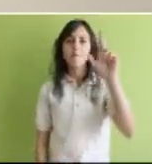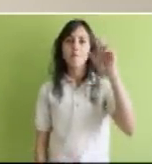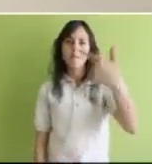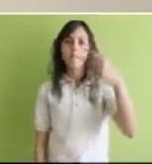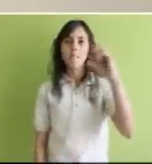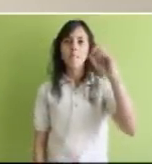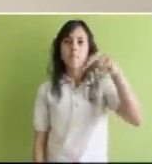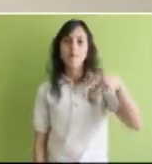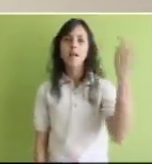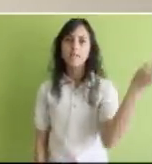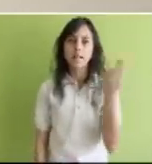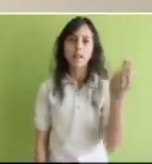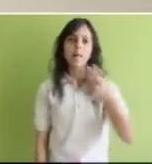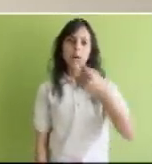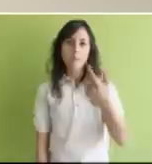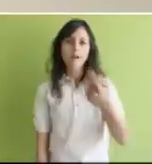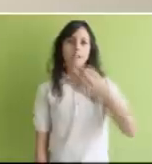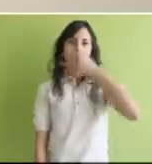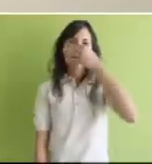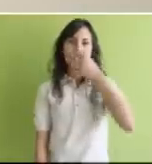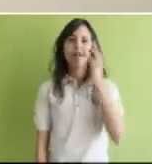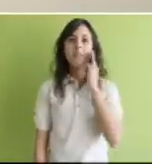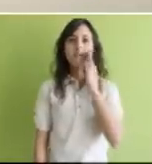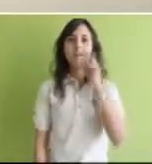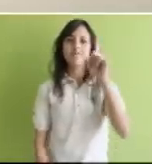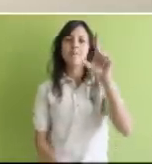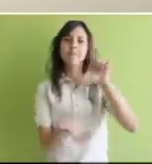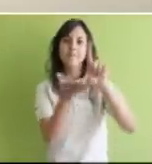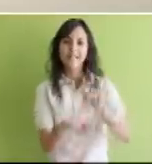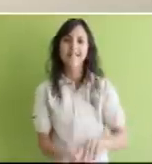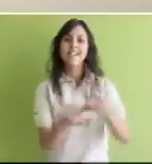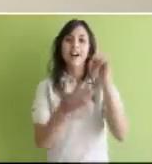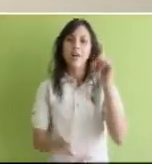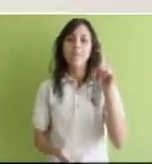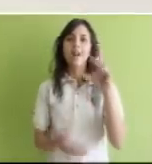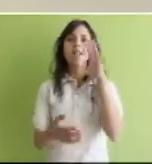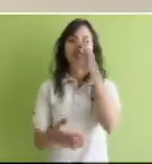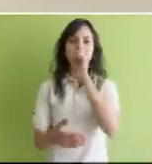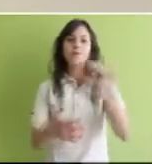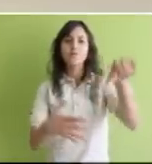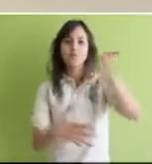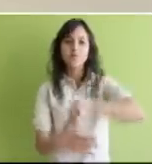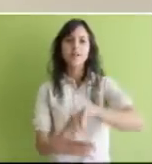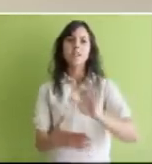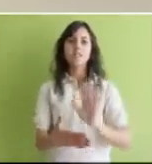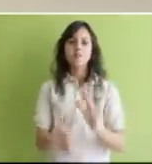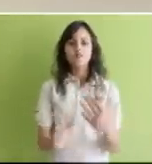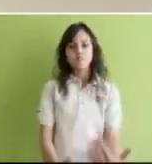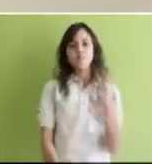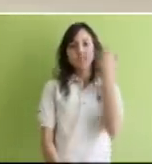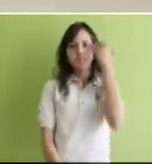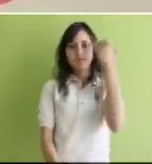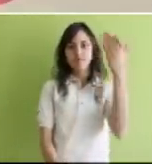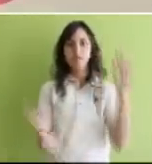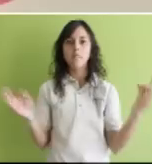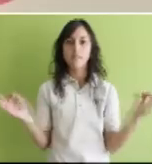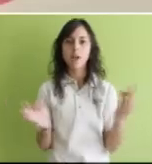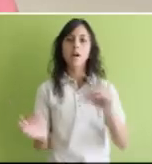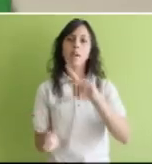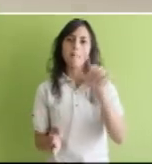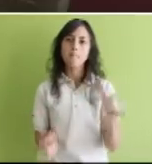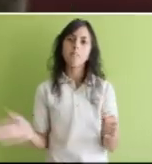se llaman pulgones. Solo mezcla 5 gramos de manzanilla en un litro de agua hirviendo. Déjala